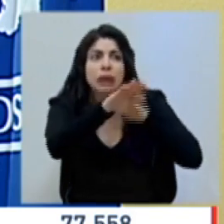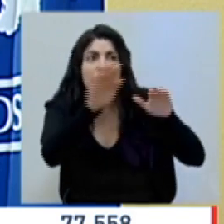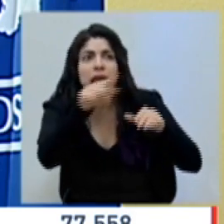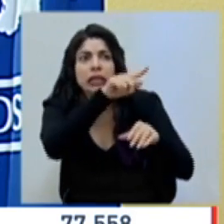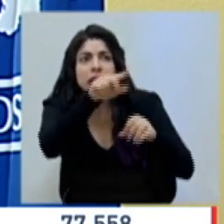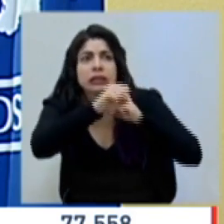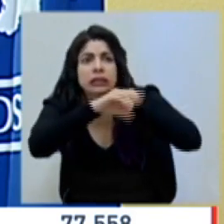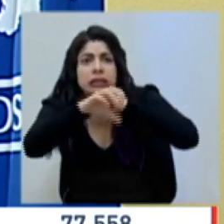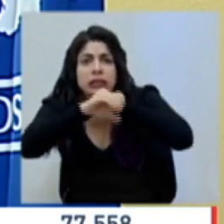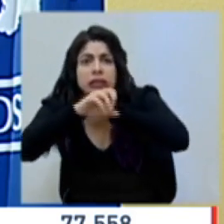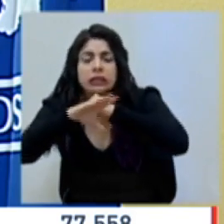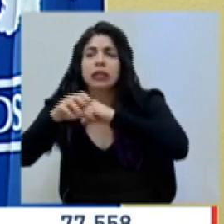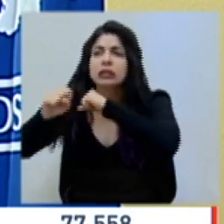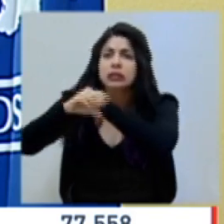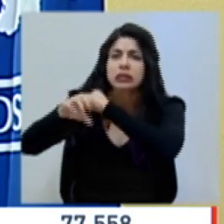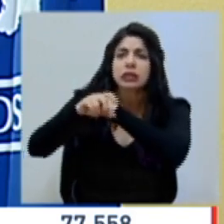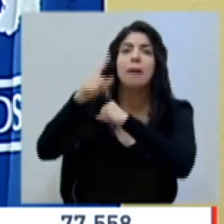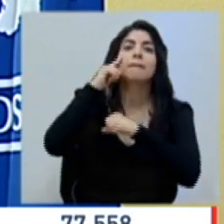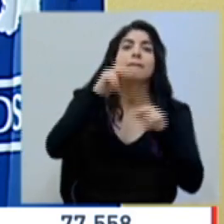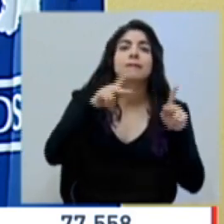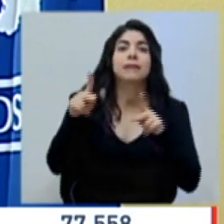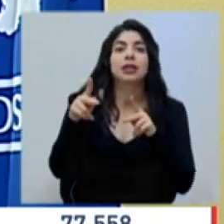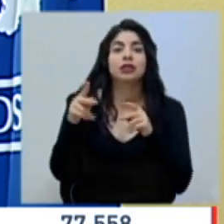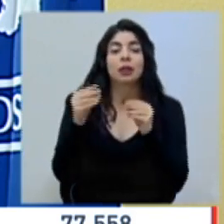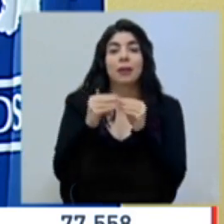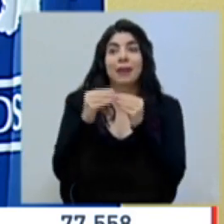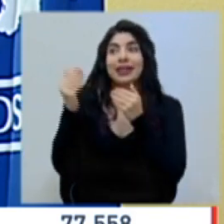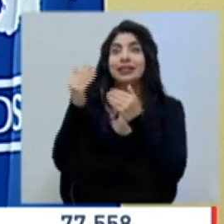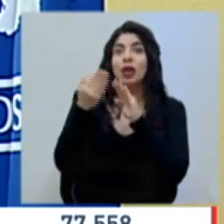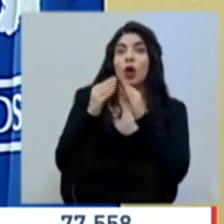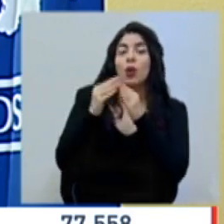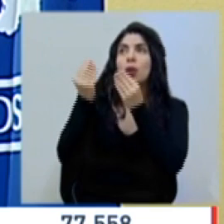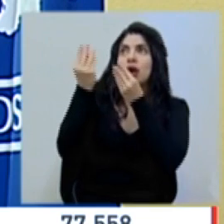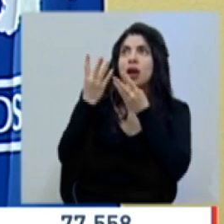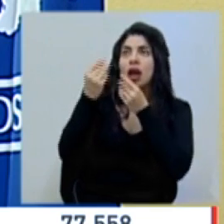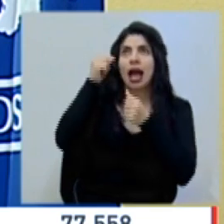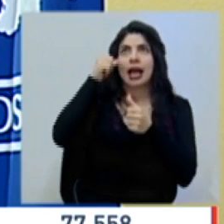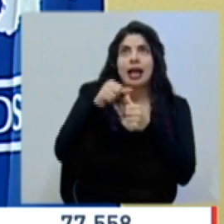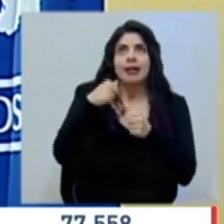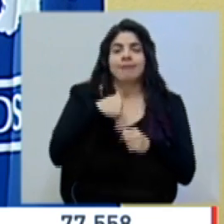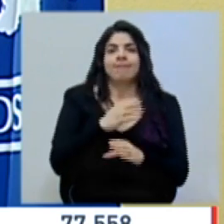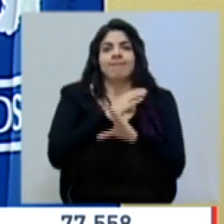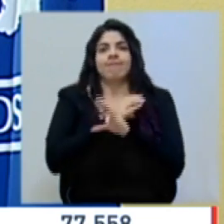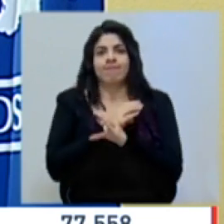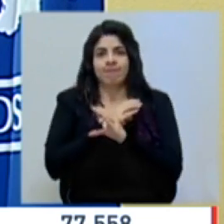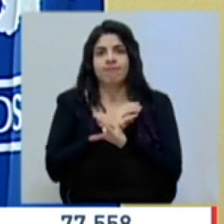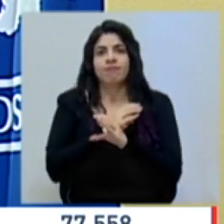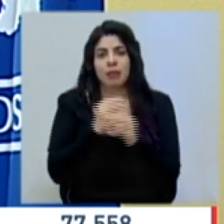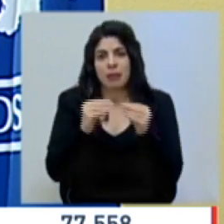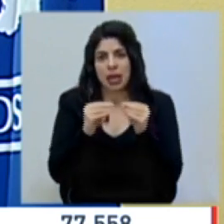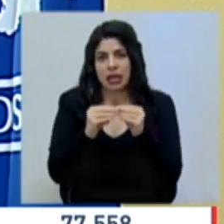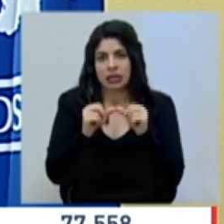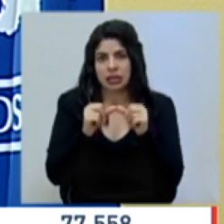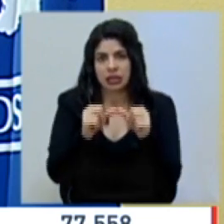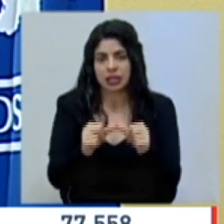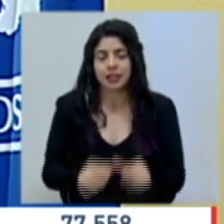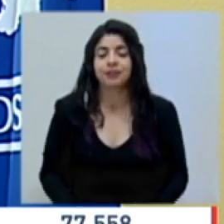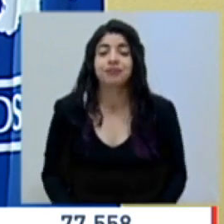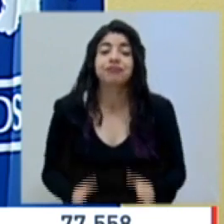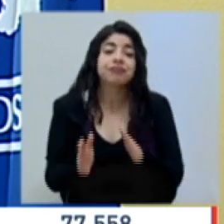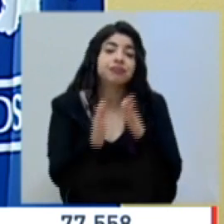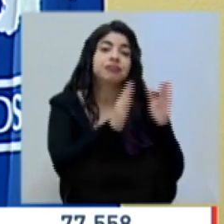trabajar en los más cerca de las comunidades. En relación con